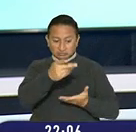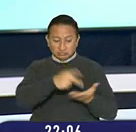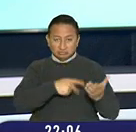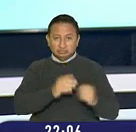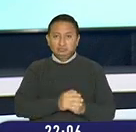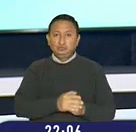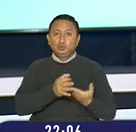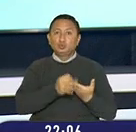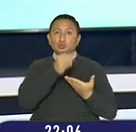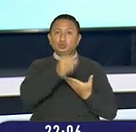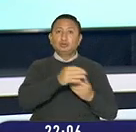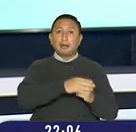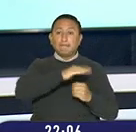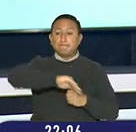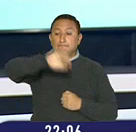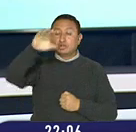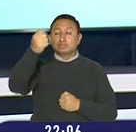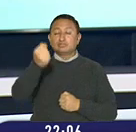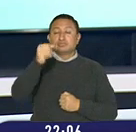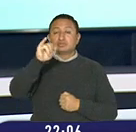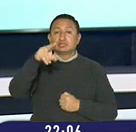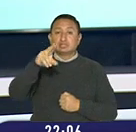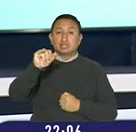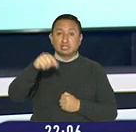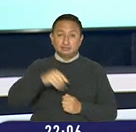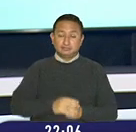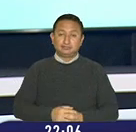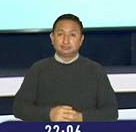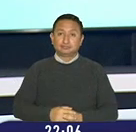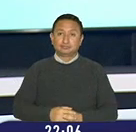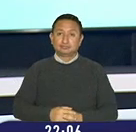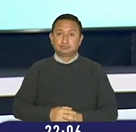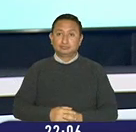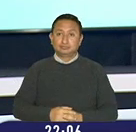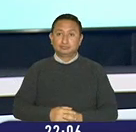en sectores como Monte Sinaí, al noroeste de Guayaquil.